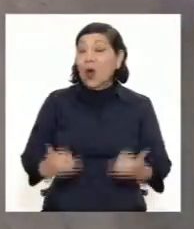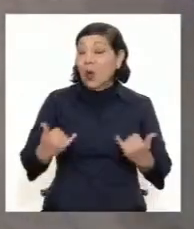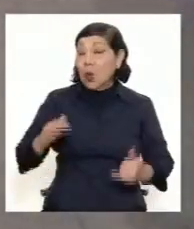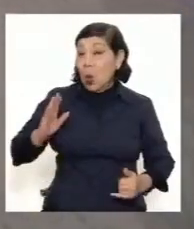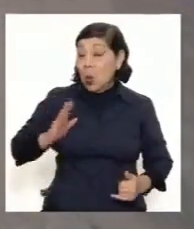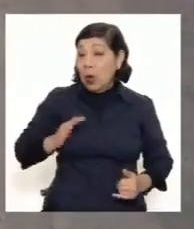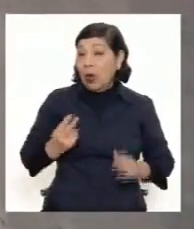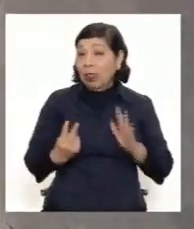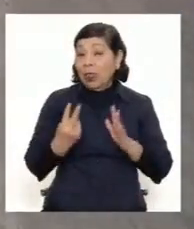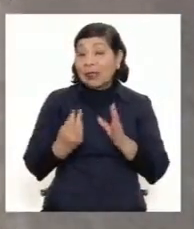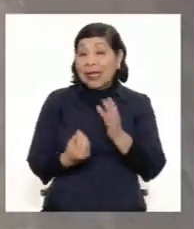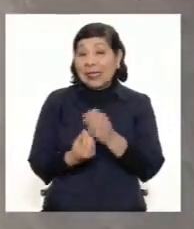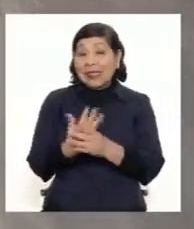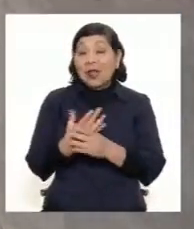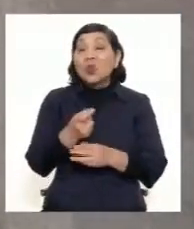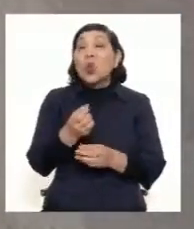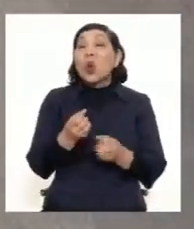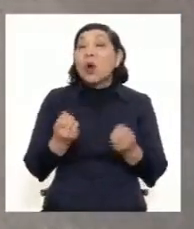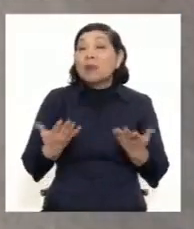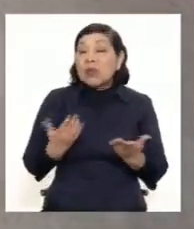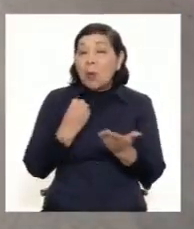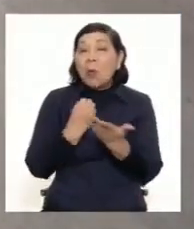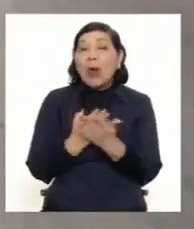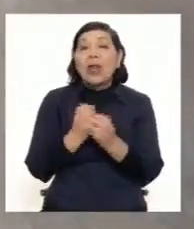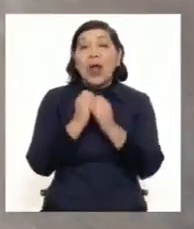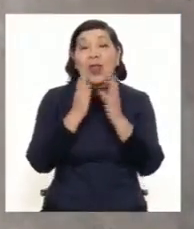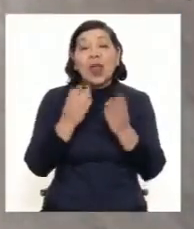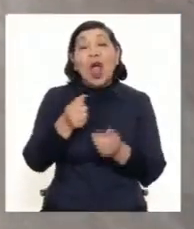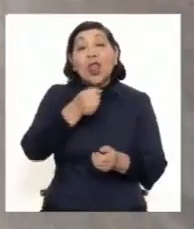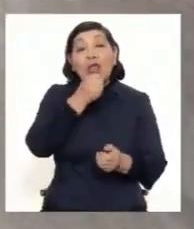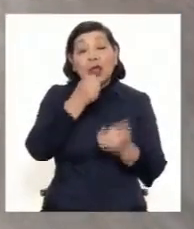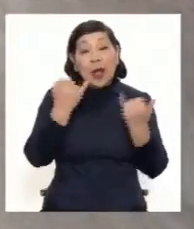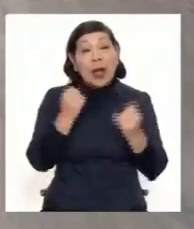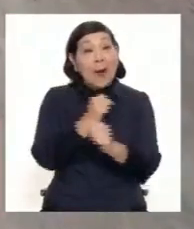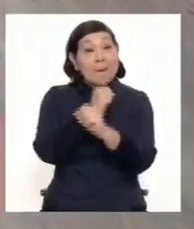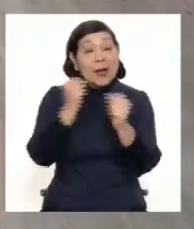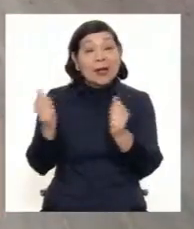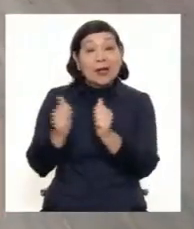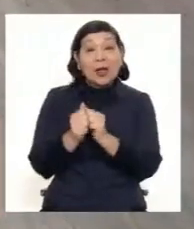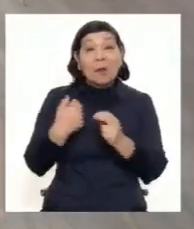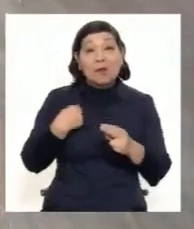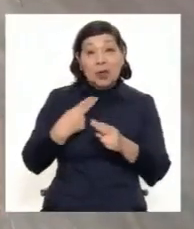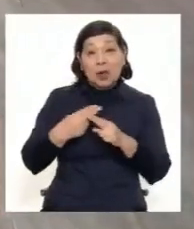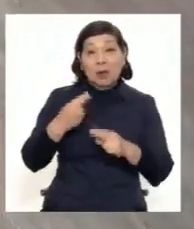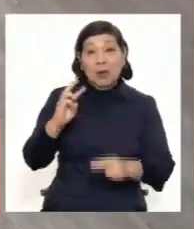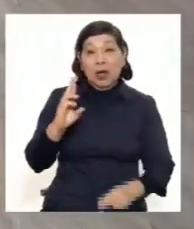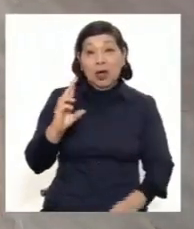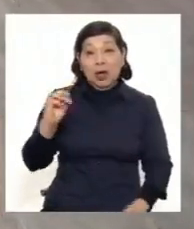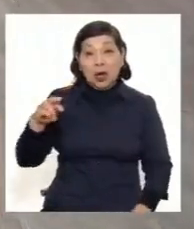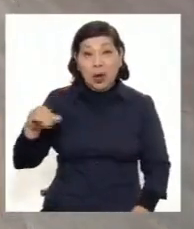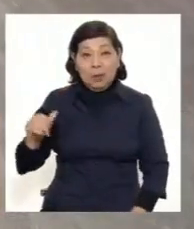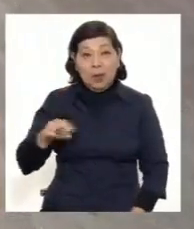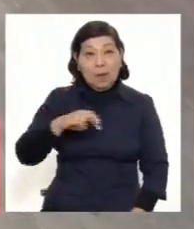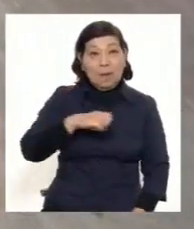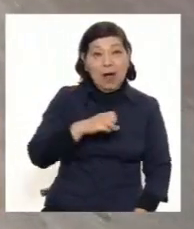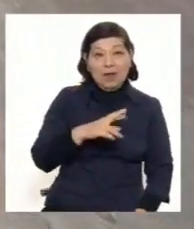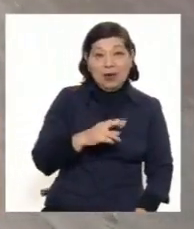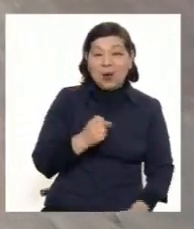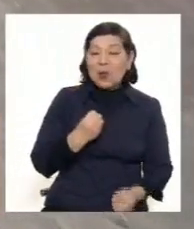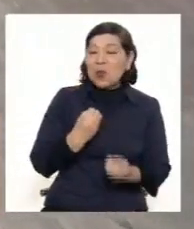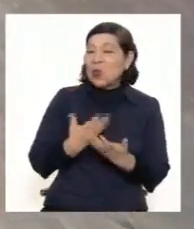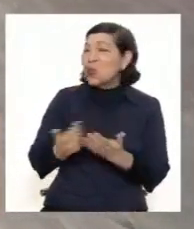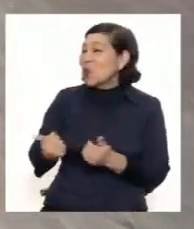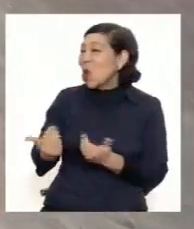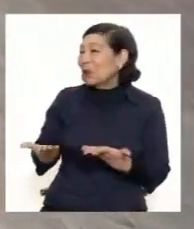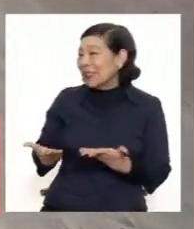Ya hoy es jueves 12 de septiembre. ¿Qué tal? ¿Cómo están? Muy buenos días. Bienvenidos a Noticias Matinales. Acompaña Romy, Guamaní, Heidiger y también María Fernanda Montenegro. María Fernanda,